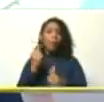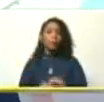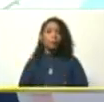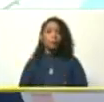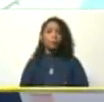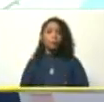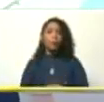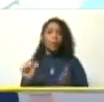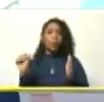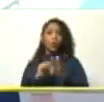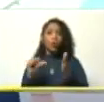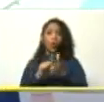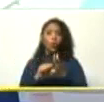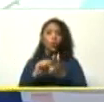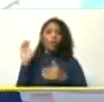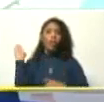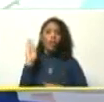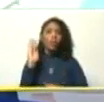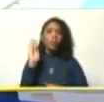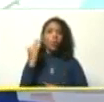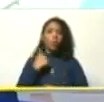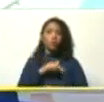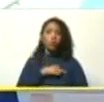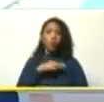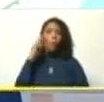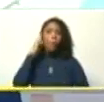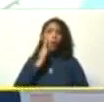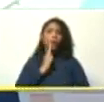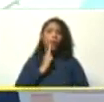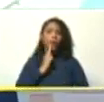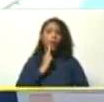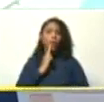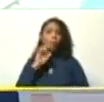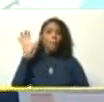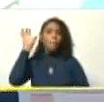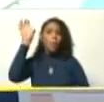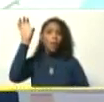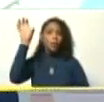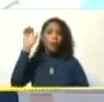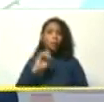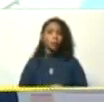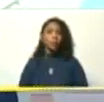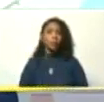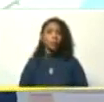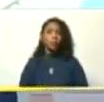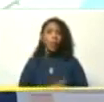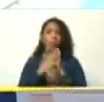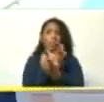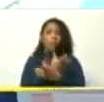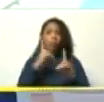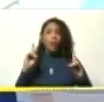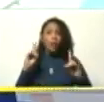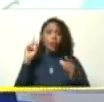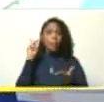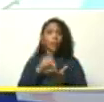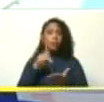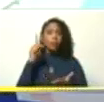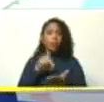de donde venimos, el bolivarianismo, el patriotismo, la democracia